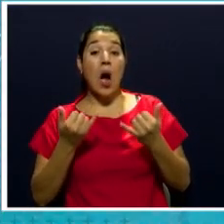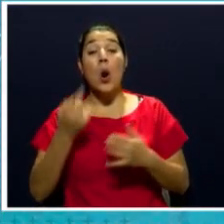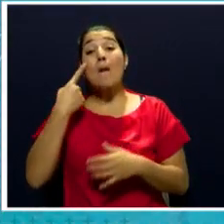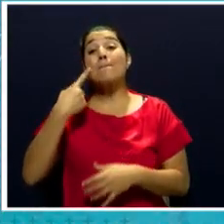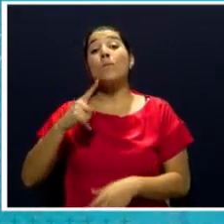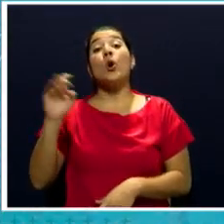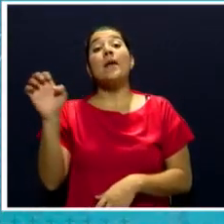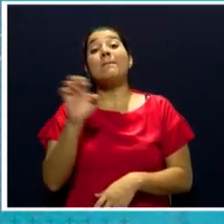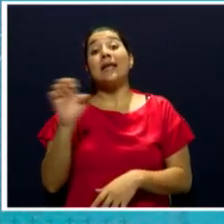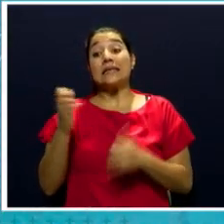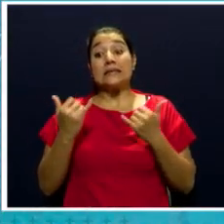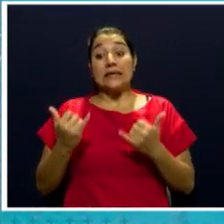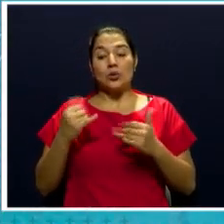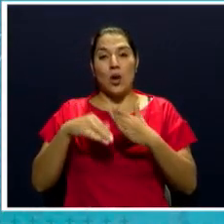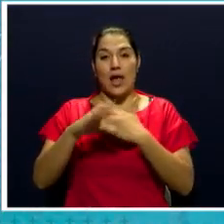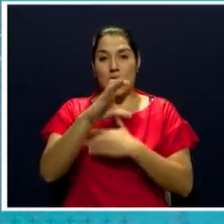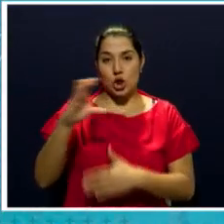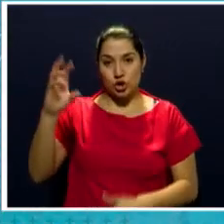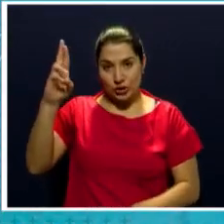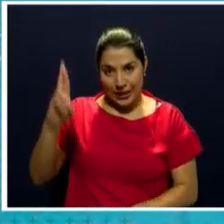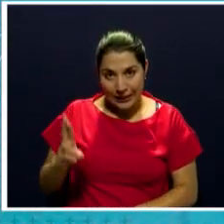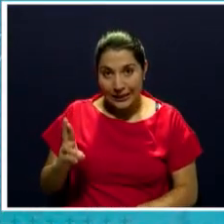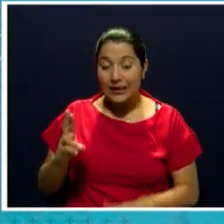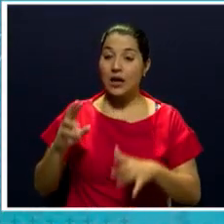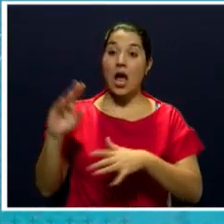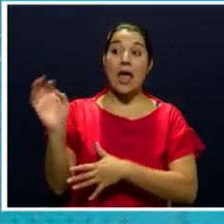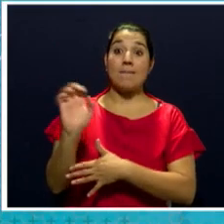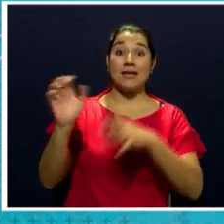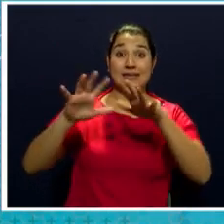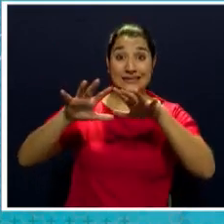estamos viviendo a nivel nacional y mundial con esta